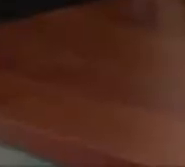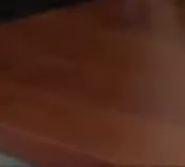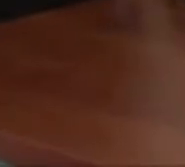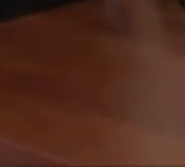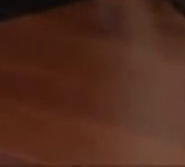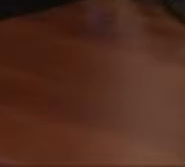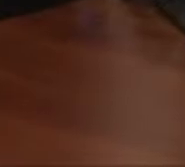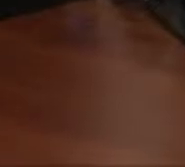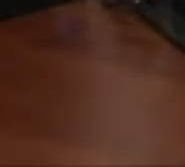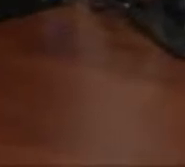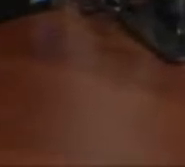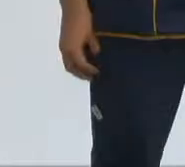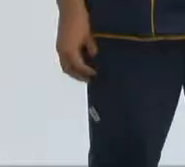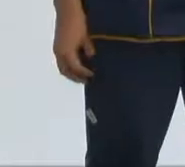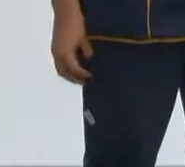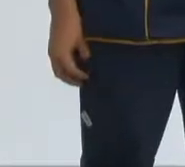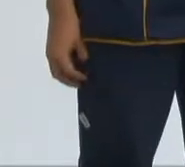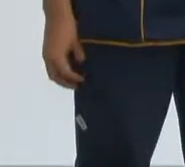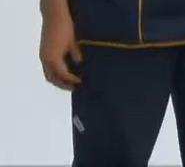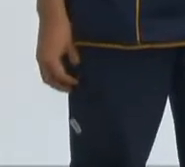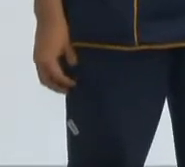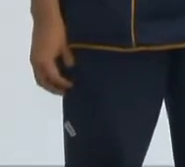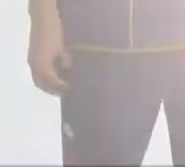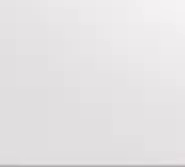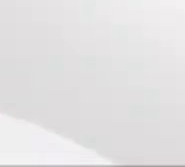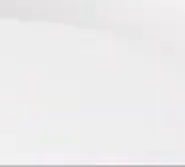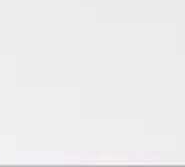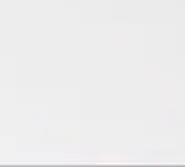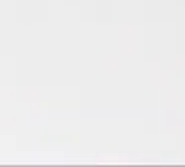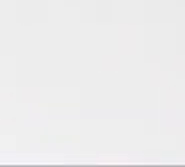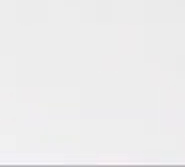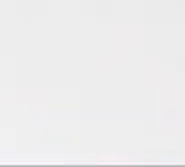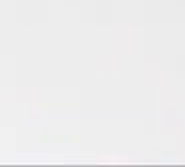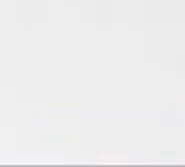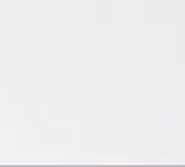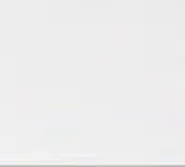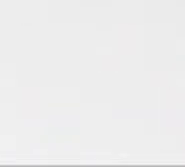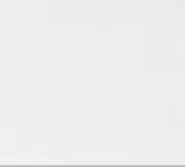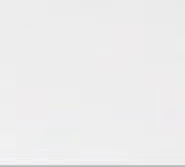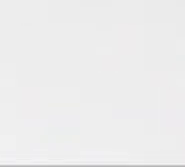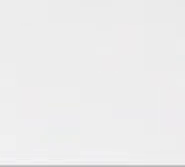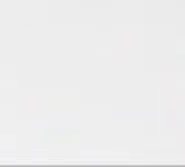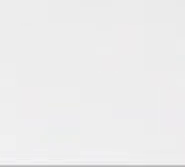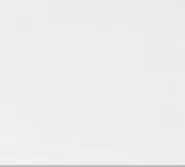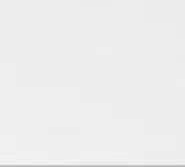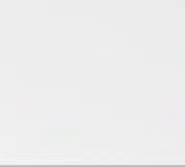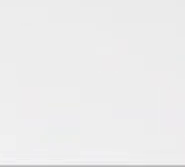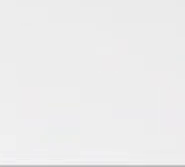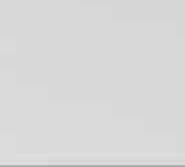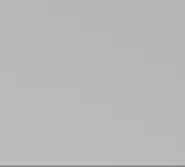quienes nos apoyarán ante cualquier posible eventualidad por su atención